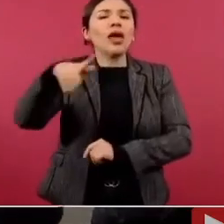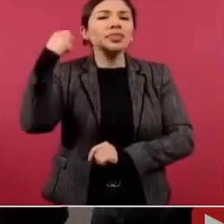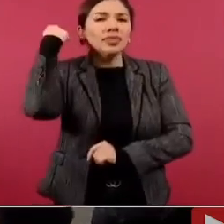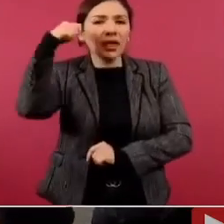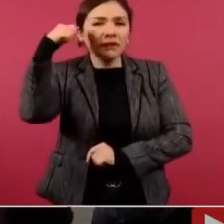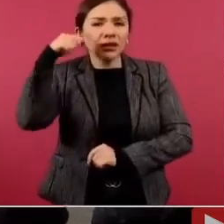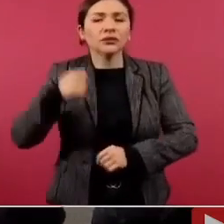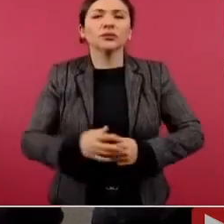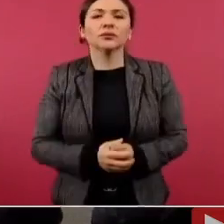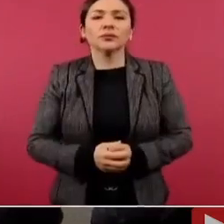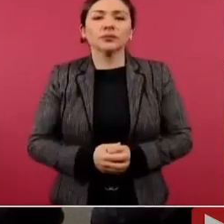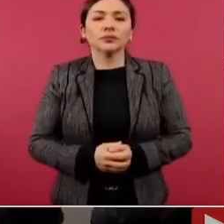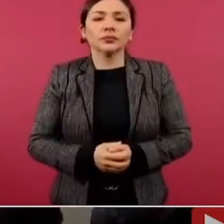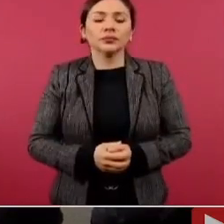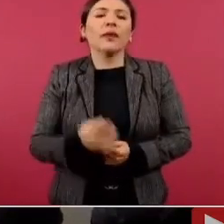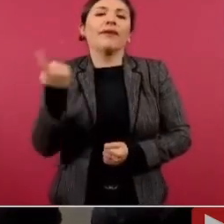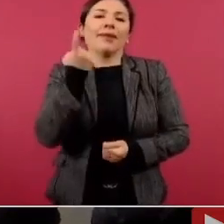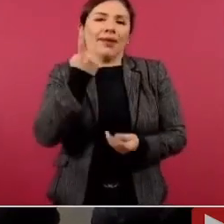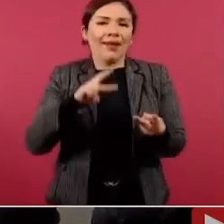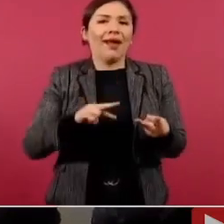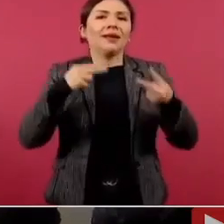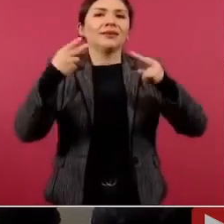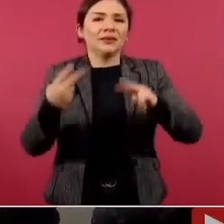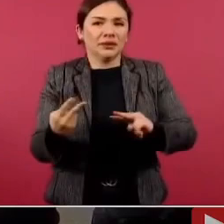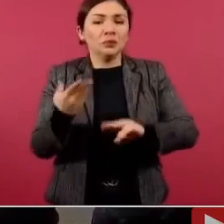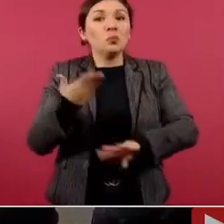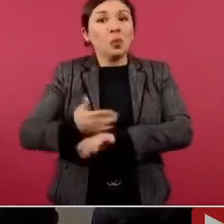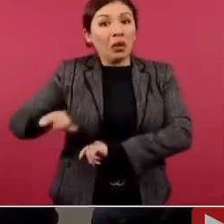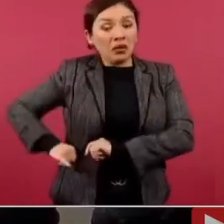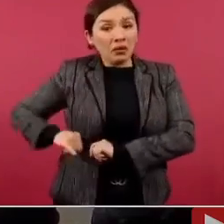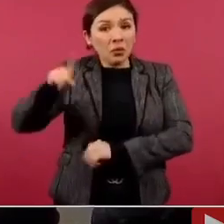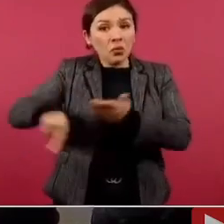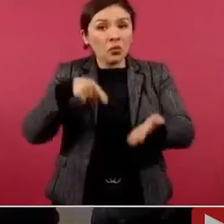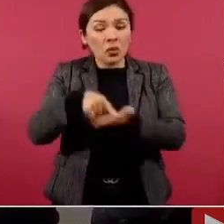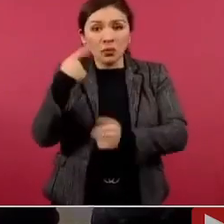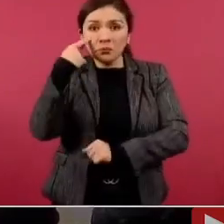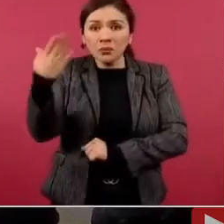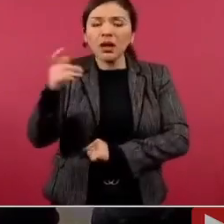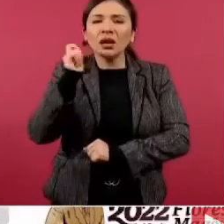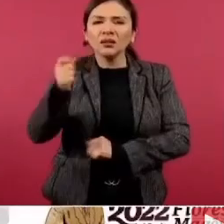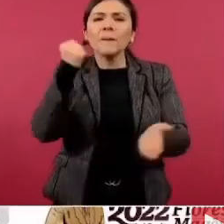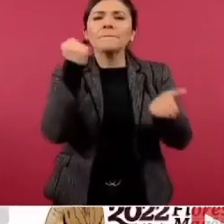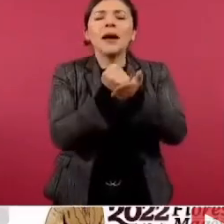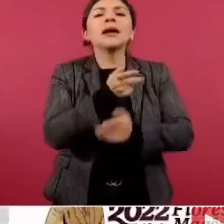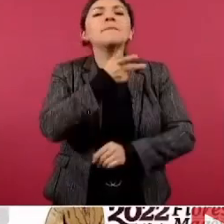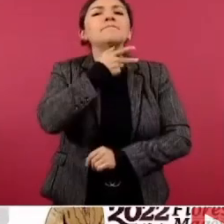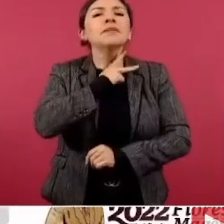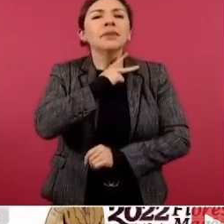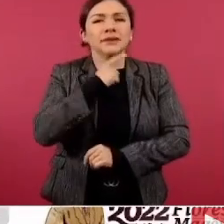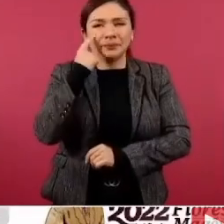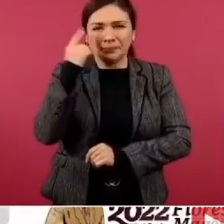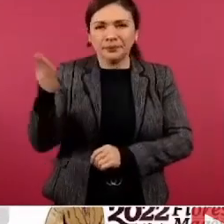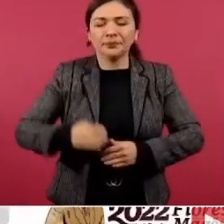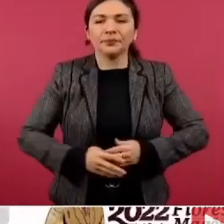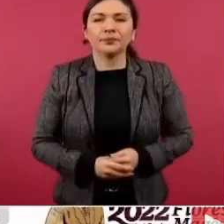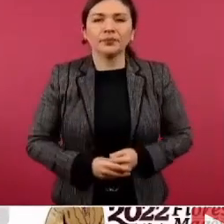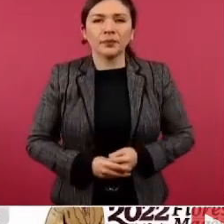Tabasco. Por el contrario, interesante la oferta de este producto por parte de franquicia Pemex en